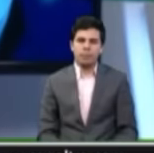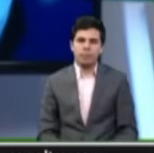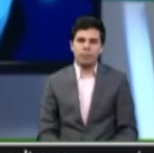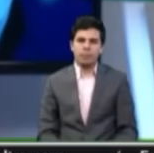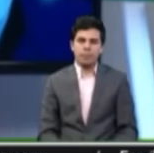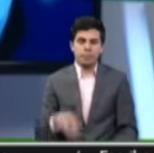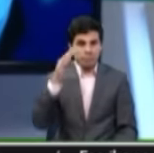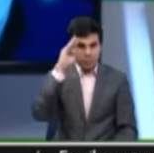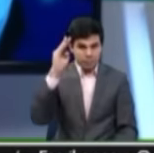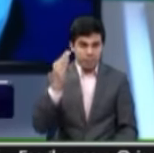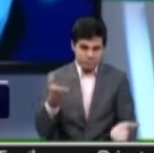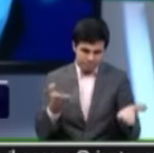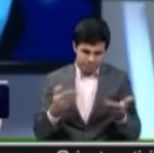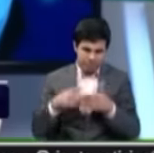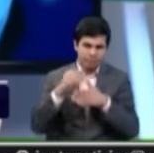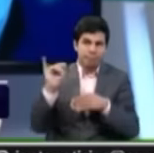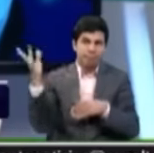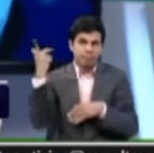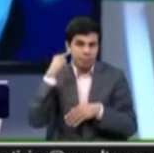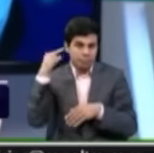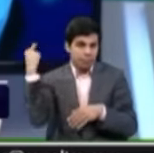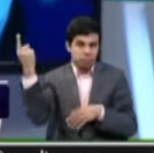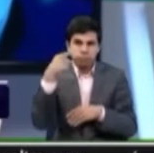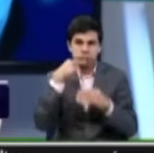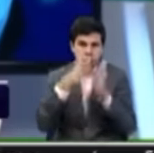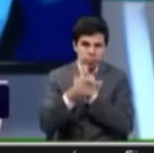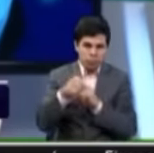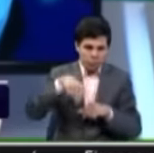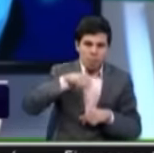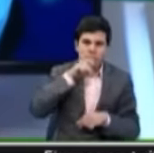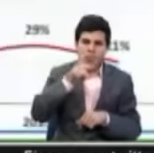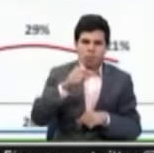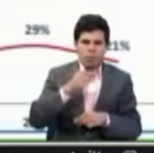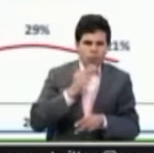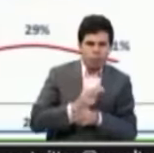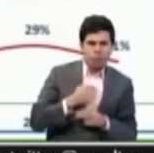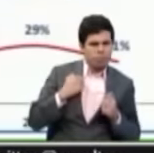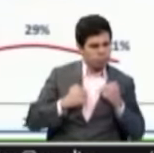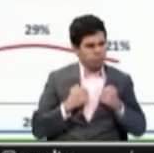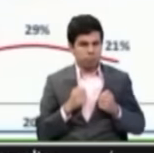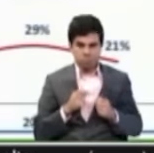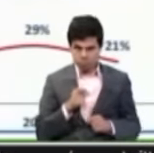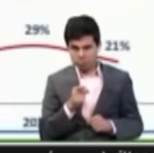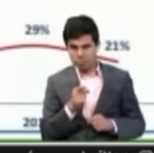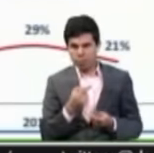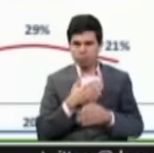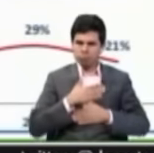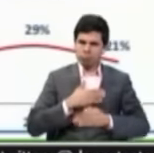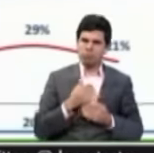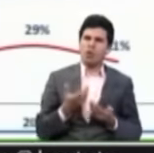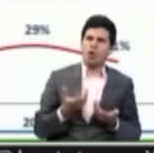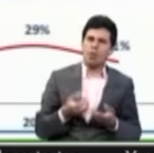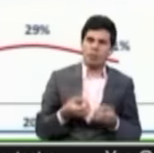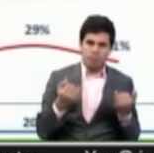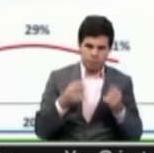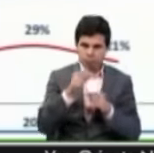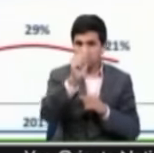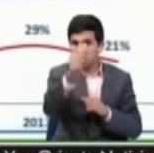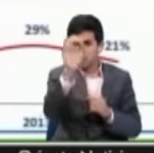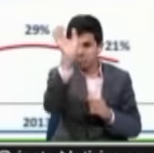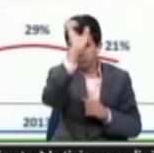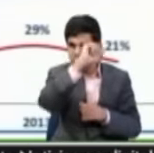Bienvenidos a Se Dice Que, ¿se siente seguro en Bucaramanga? Sobre este tema, solo usted lo sabe porque las encuestas que